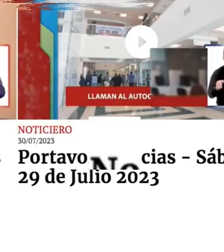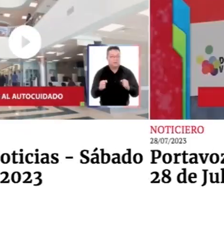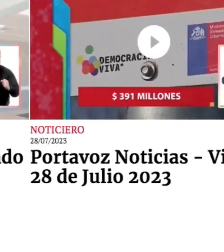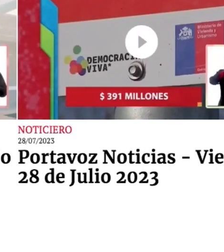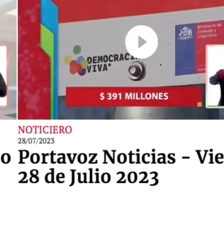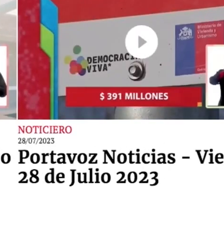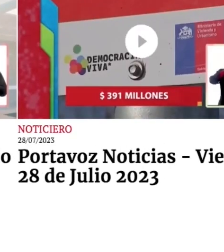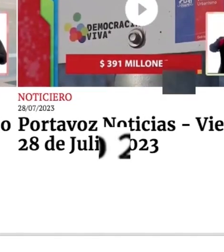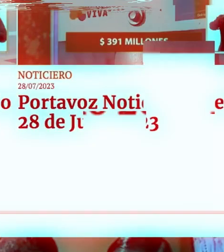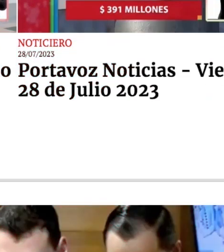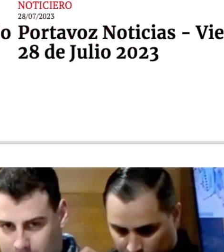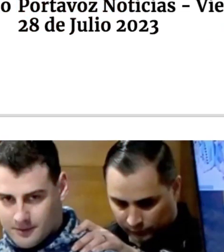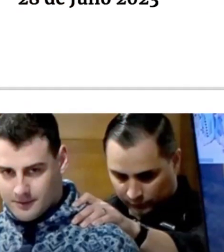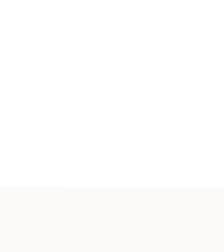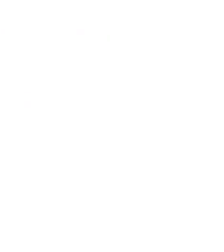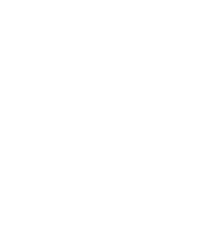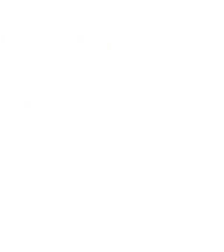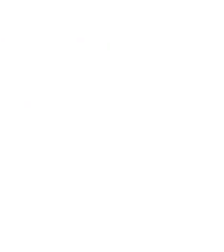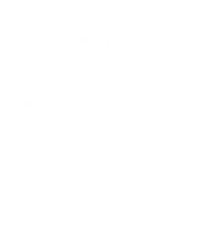hoy